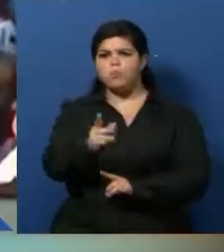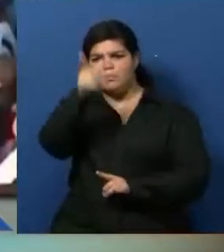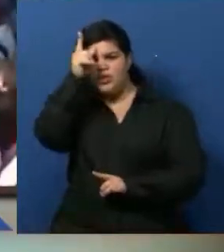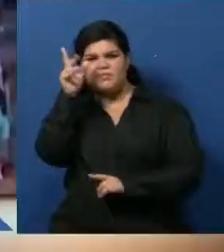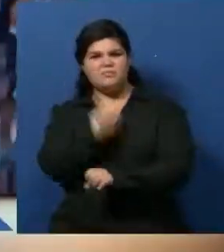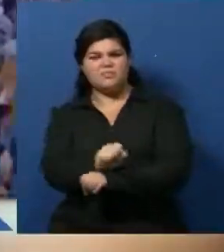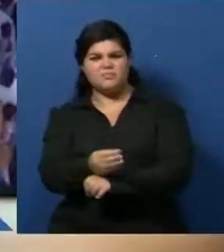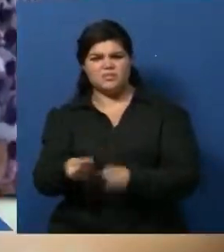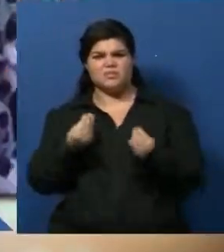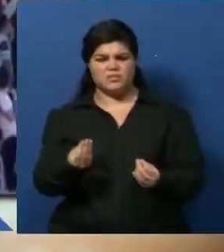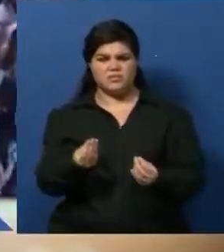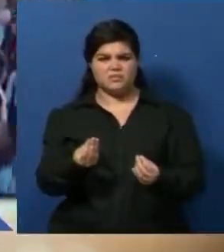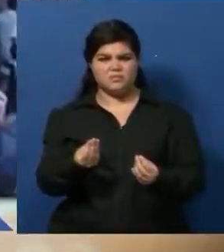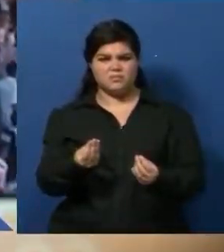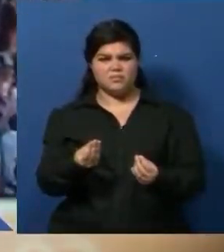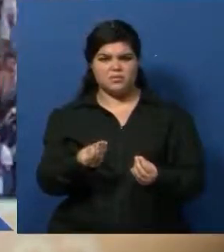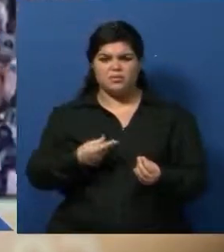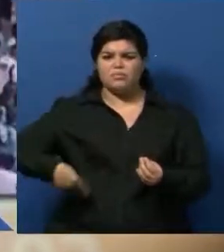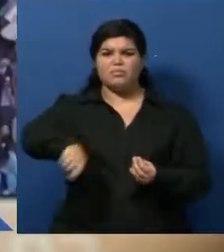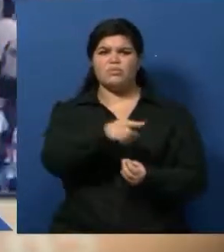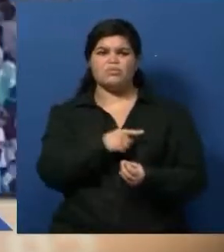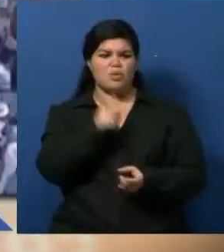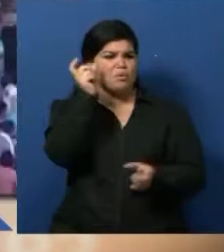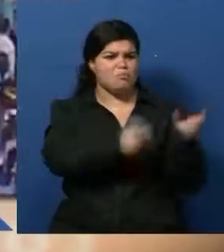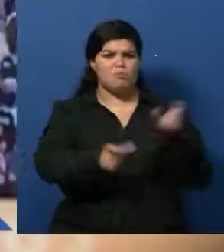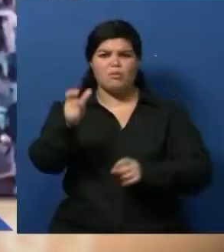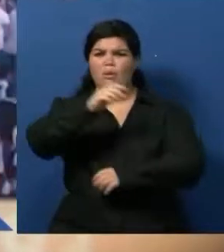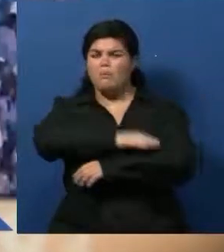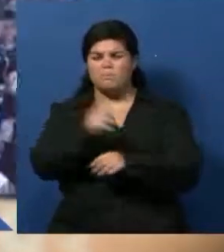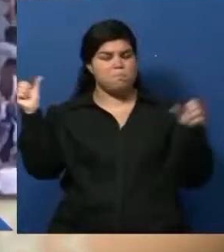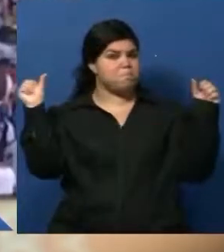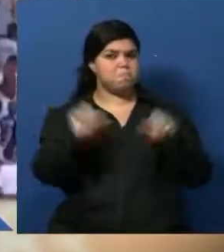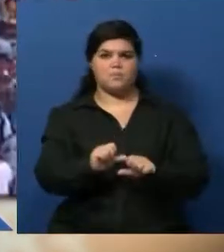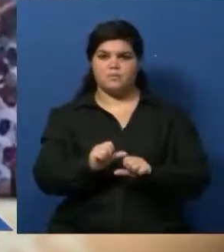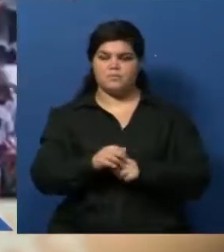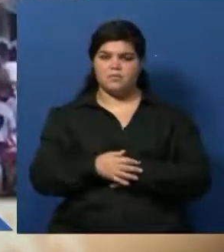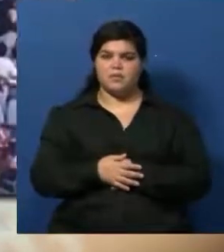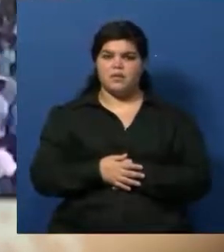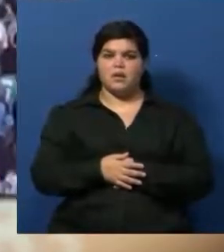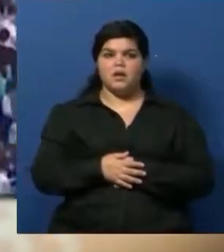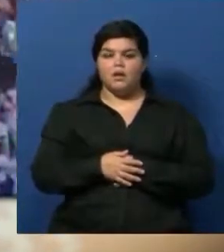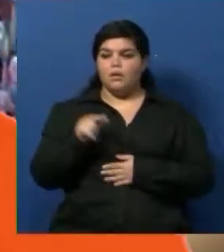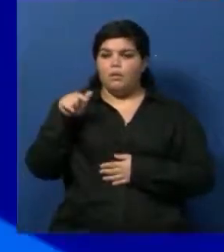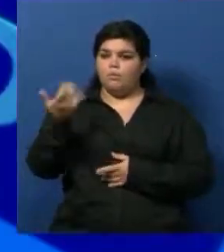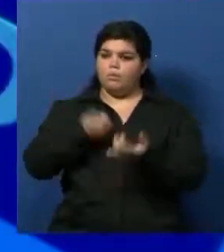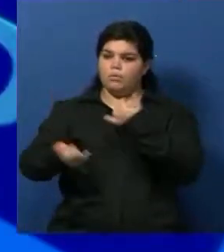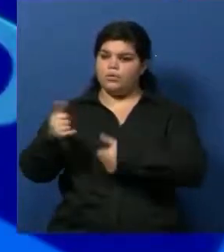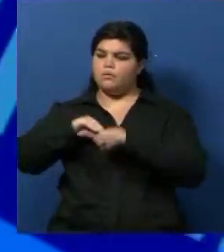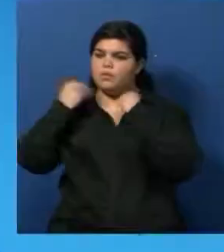Creo que todo esto muestra lo peor que tenemos como seres humanos. Vos hablabas puntualmente de 5 implicados,